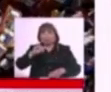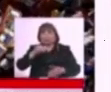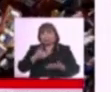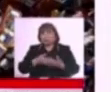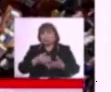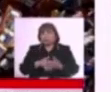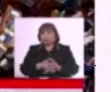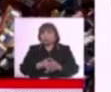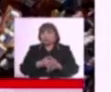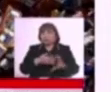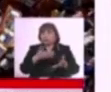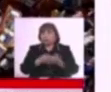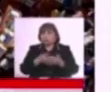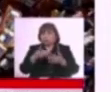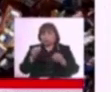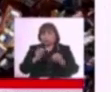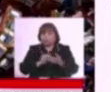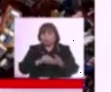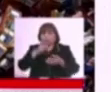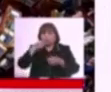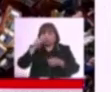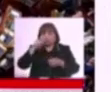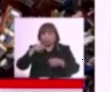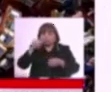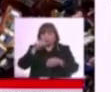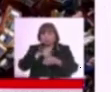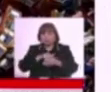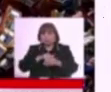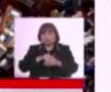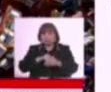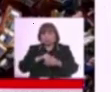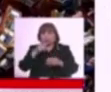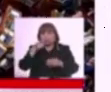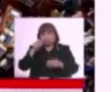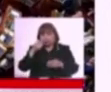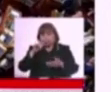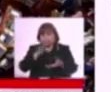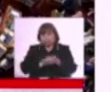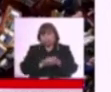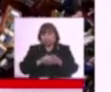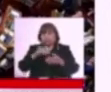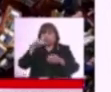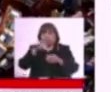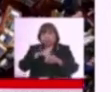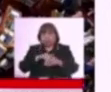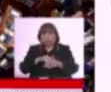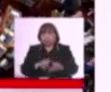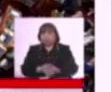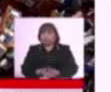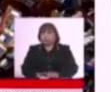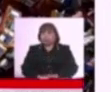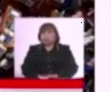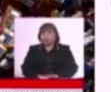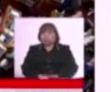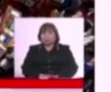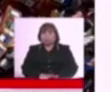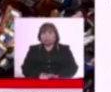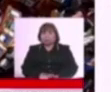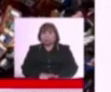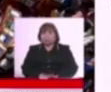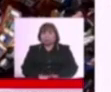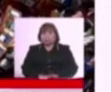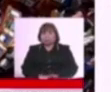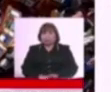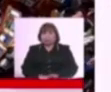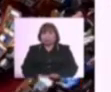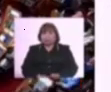el Ministerio Público, es atrapar, sancionar a quien, y acusar a quienes